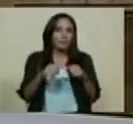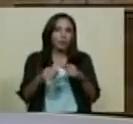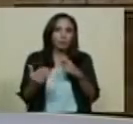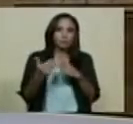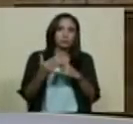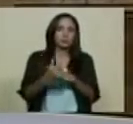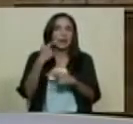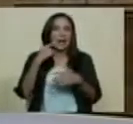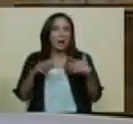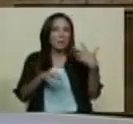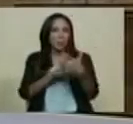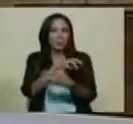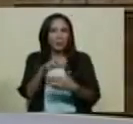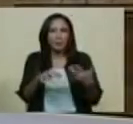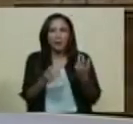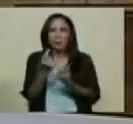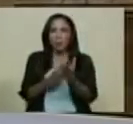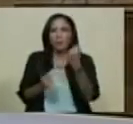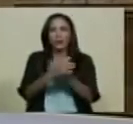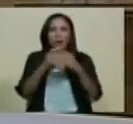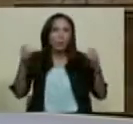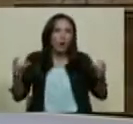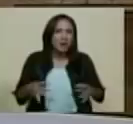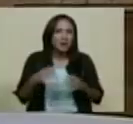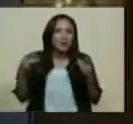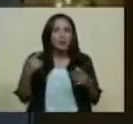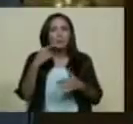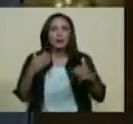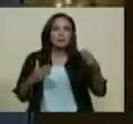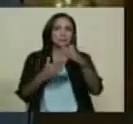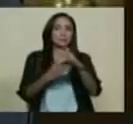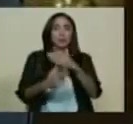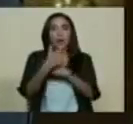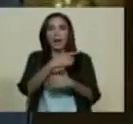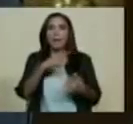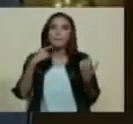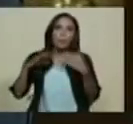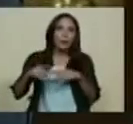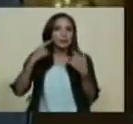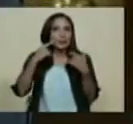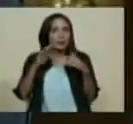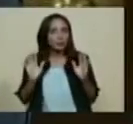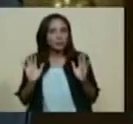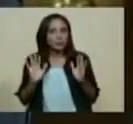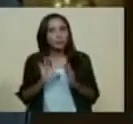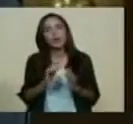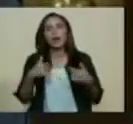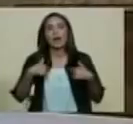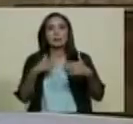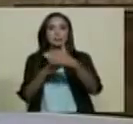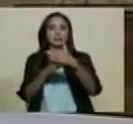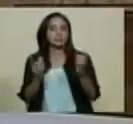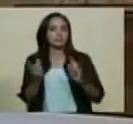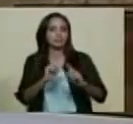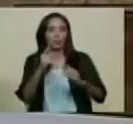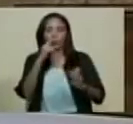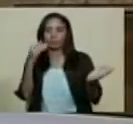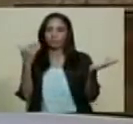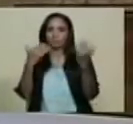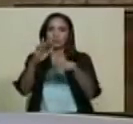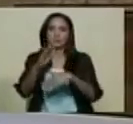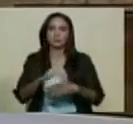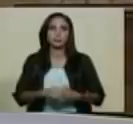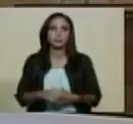con guerra económica, con guarimbas, con intentos de asesinato, no me han detenido. Y yo